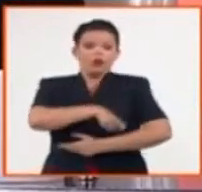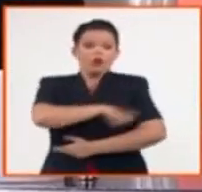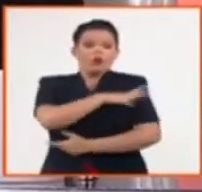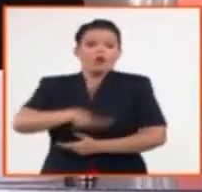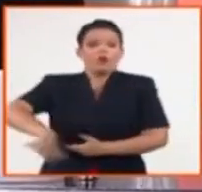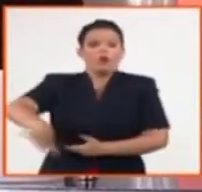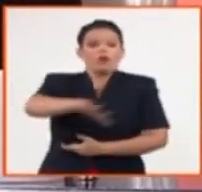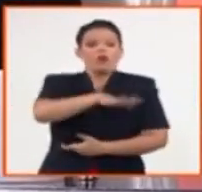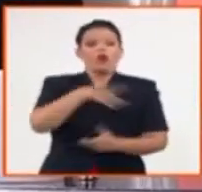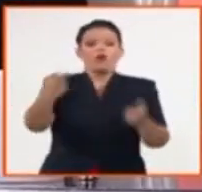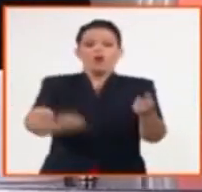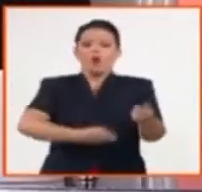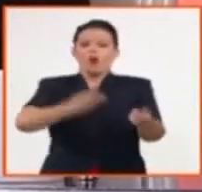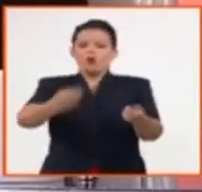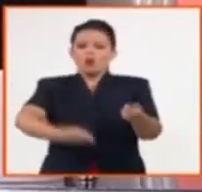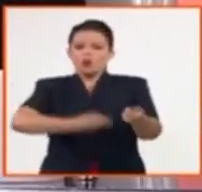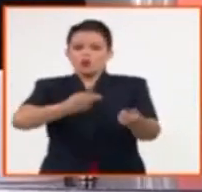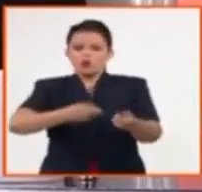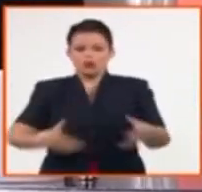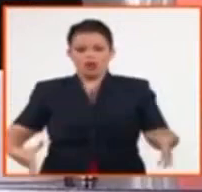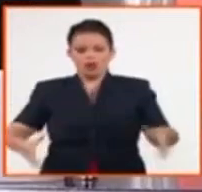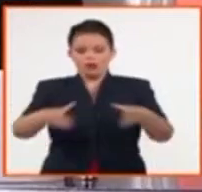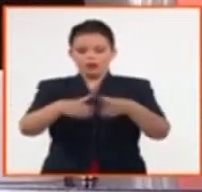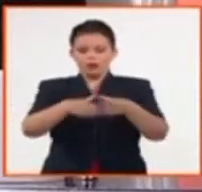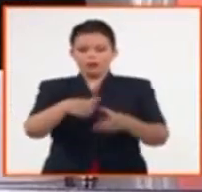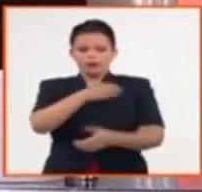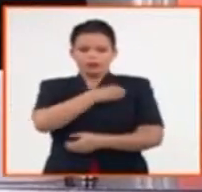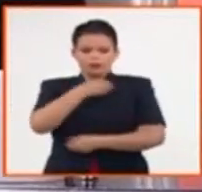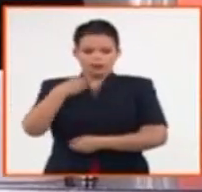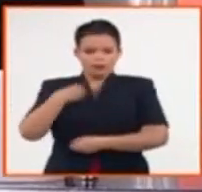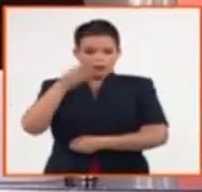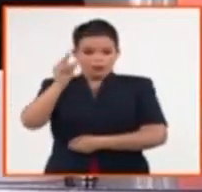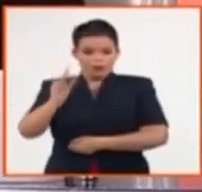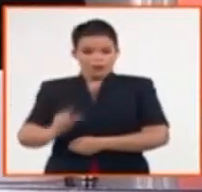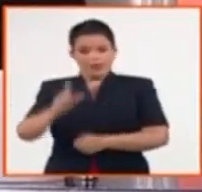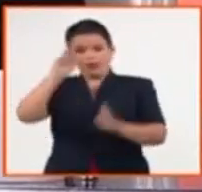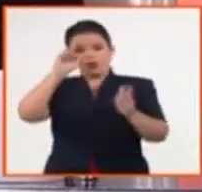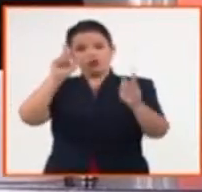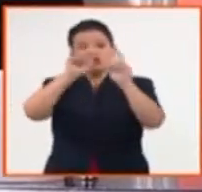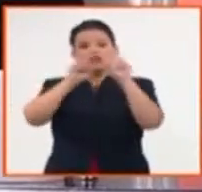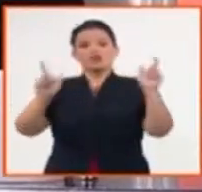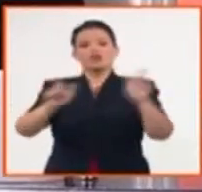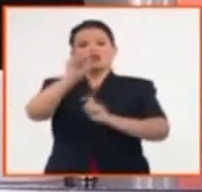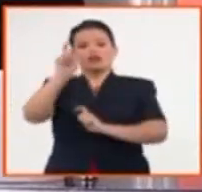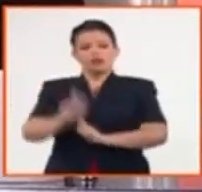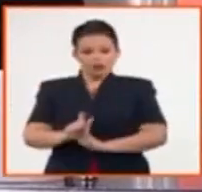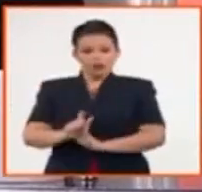ese ejército de batas blancas, de científicos que no descansan día a día para poner